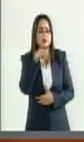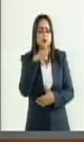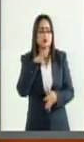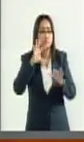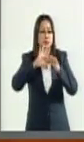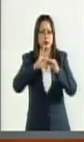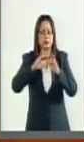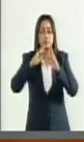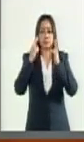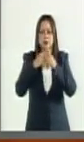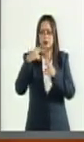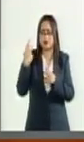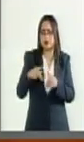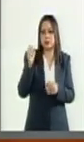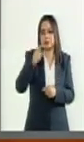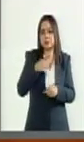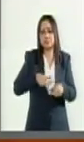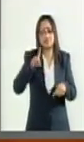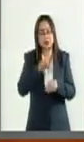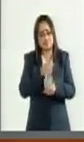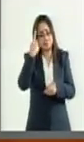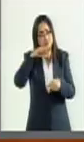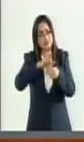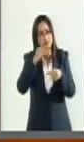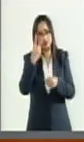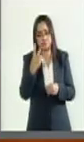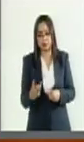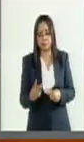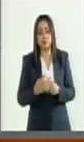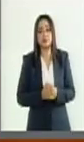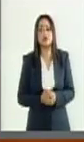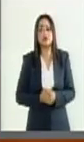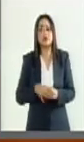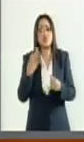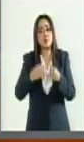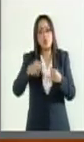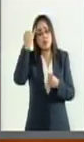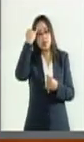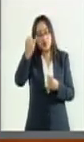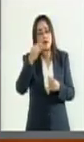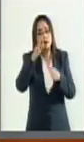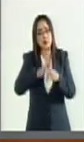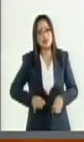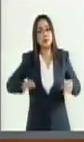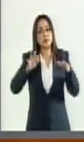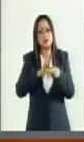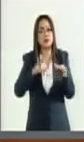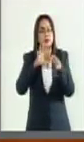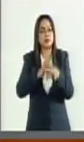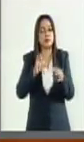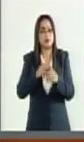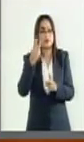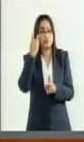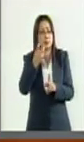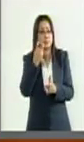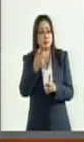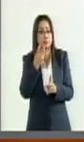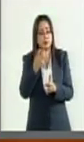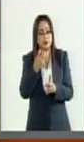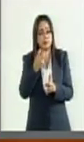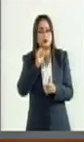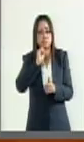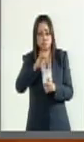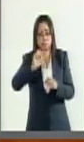sesión correspondiente. Es importante, finalmente, y con eso termino, señalar que este dictamen sí